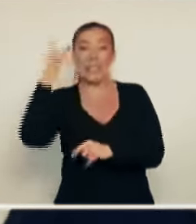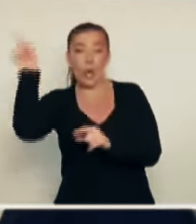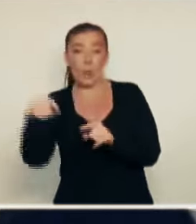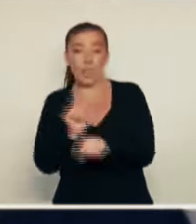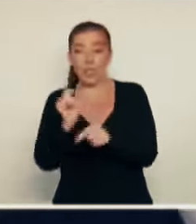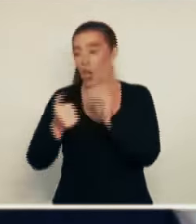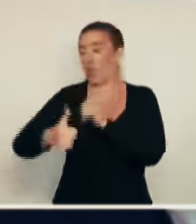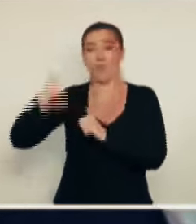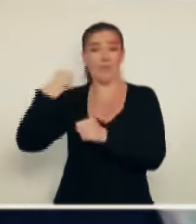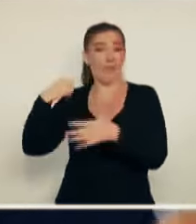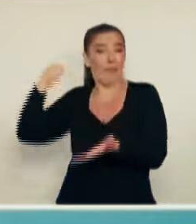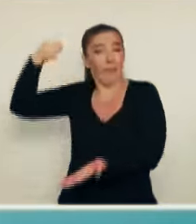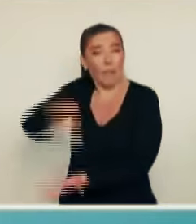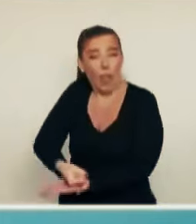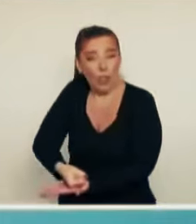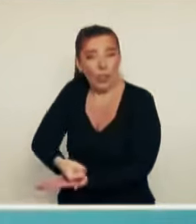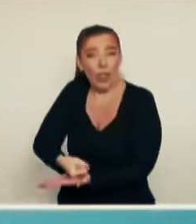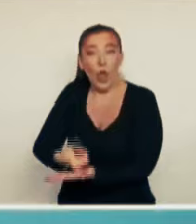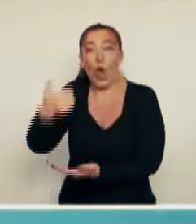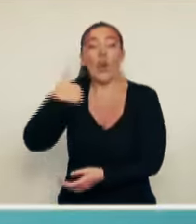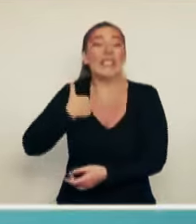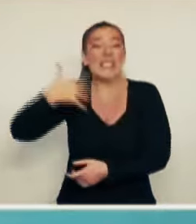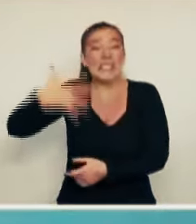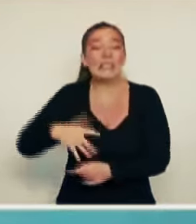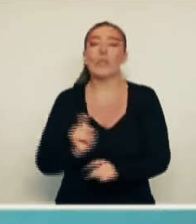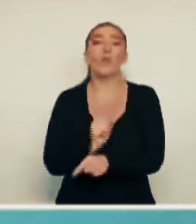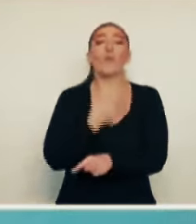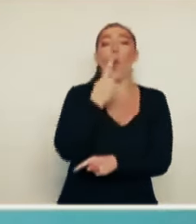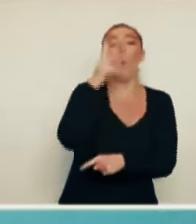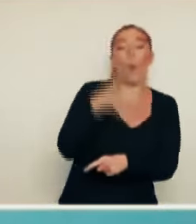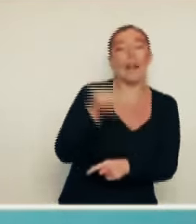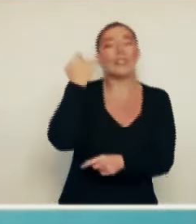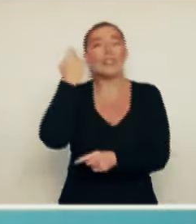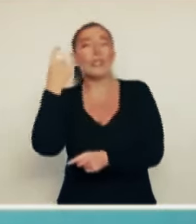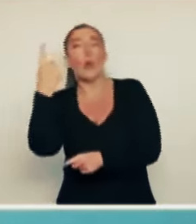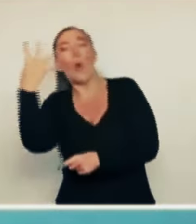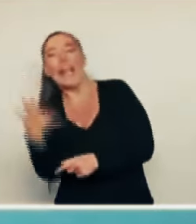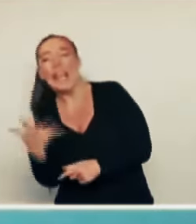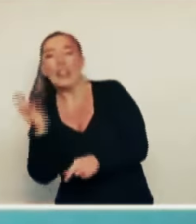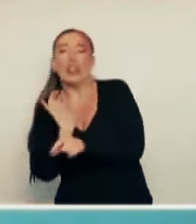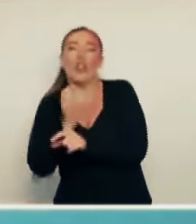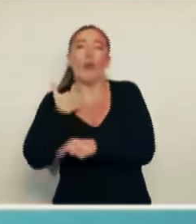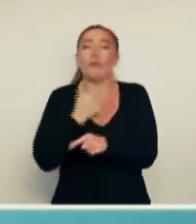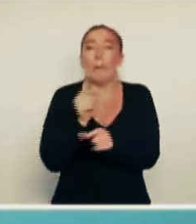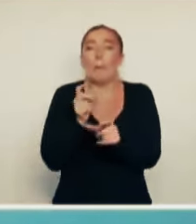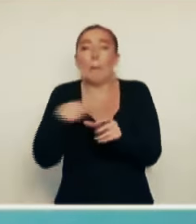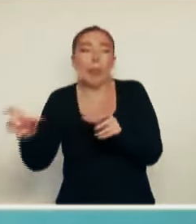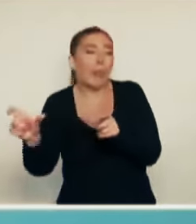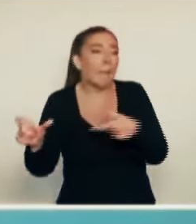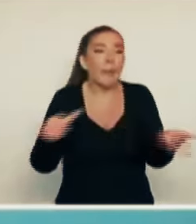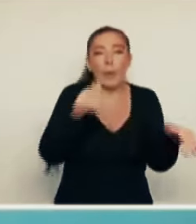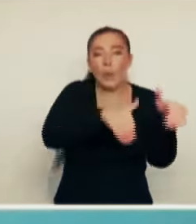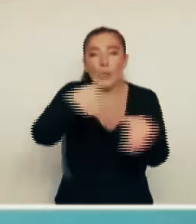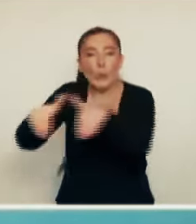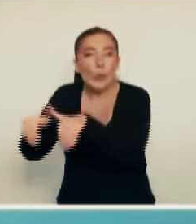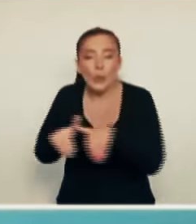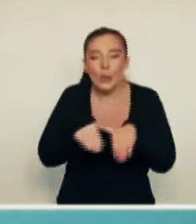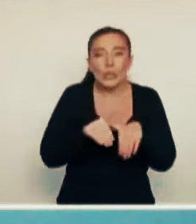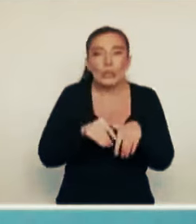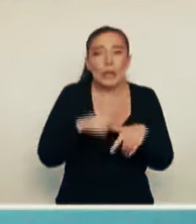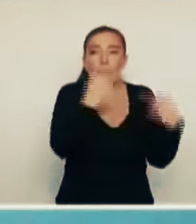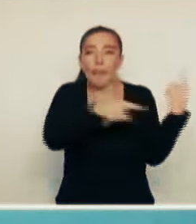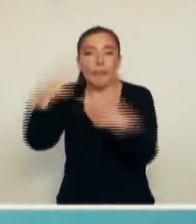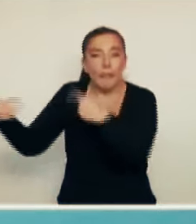atrás ni siquiera llegaba al quinto. Fue una elección de cuartos y quintos. Tal era la fragmentación que tenía